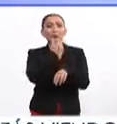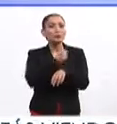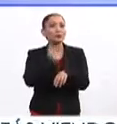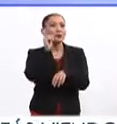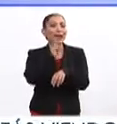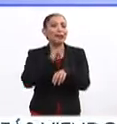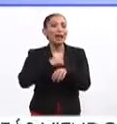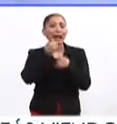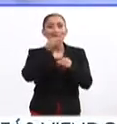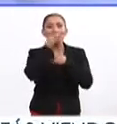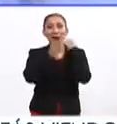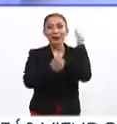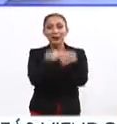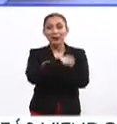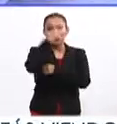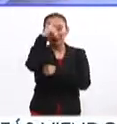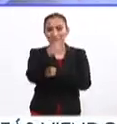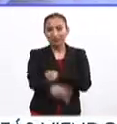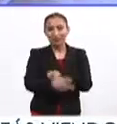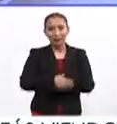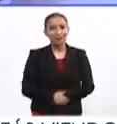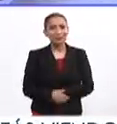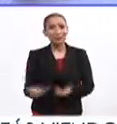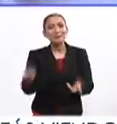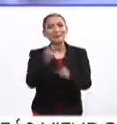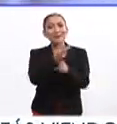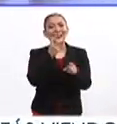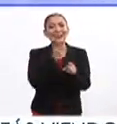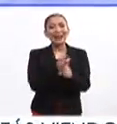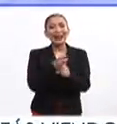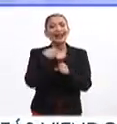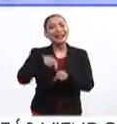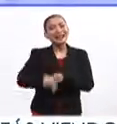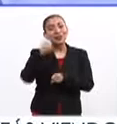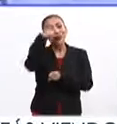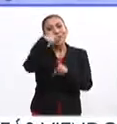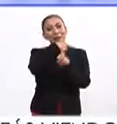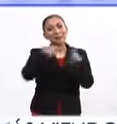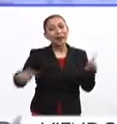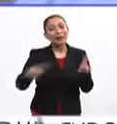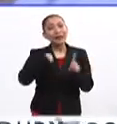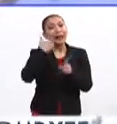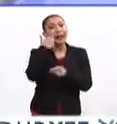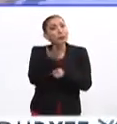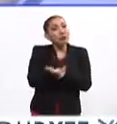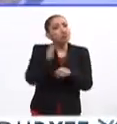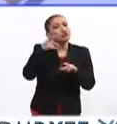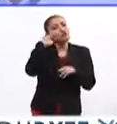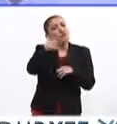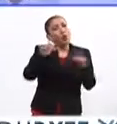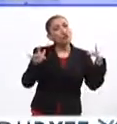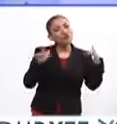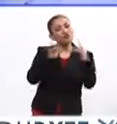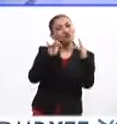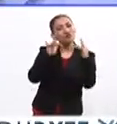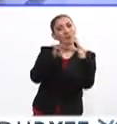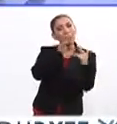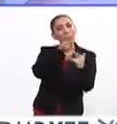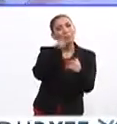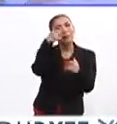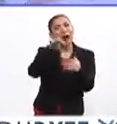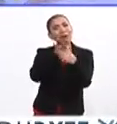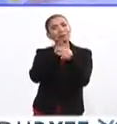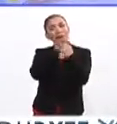amigas de la Agencia Informativa de Educación de México e invitarlos a esta hora y media en la que pretendemos ser la mejor interfaz